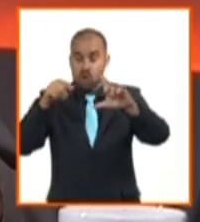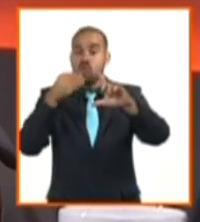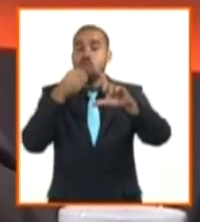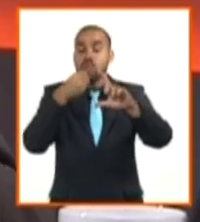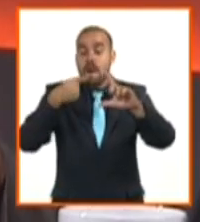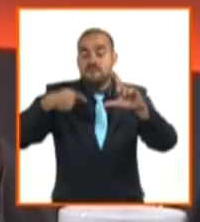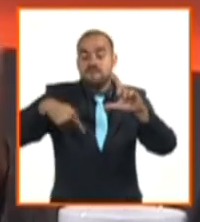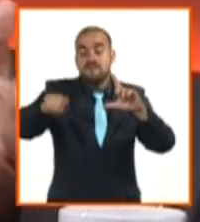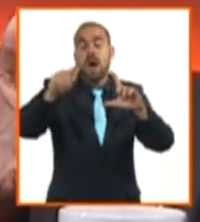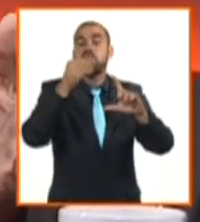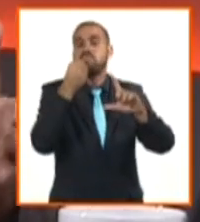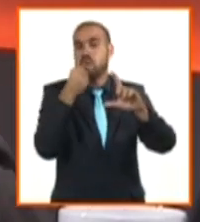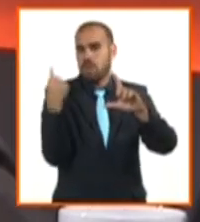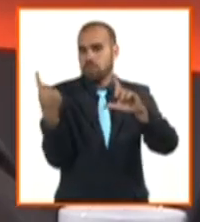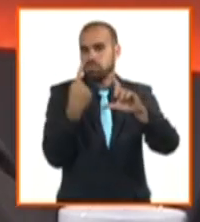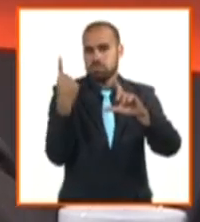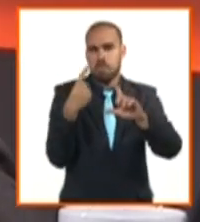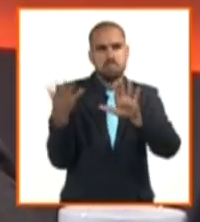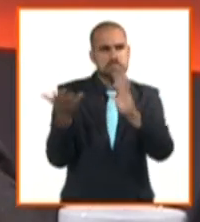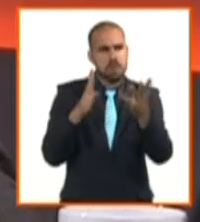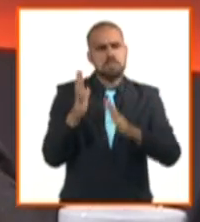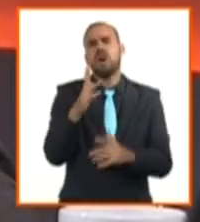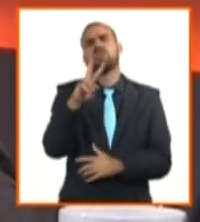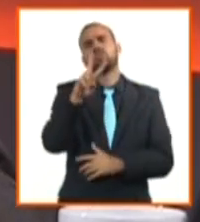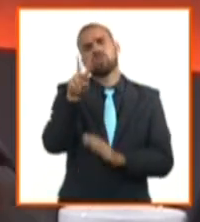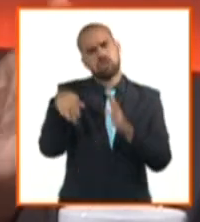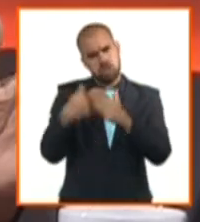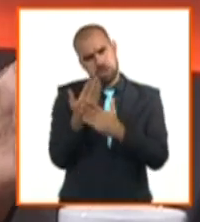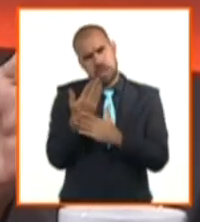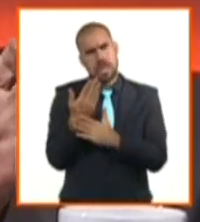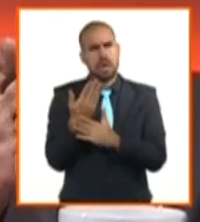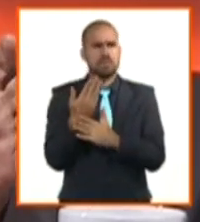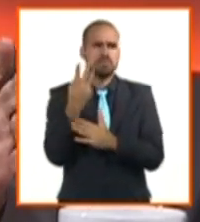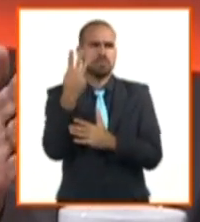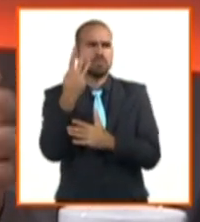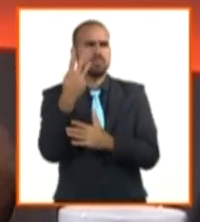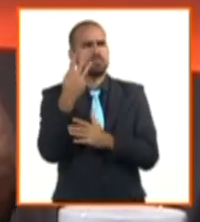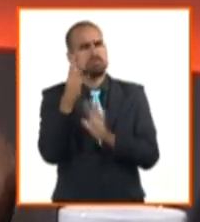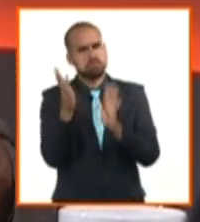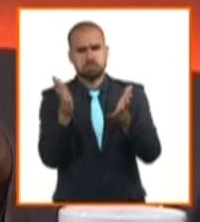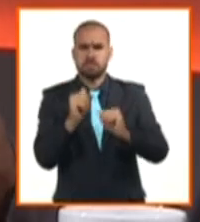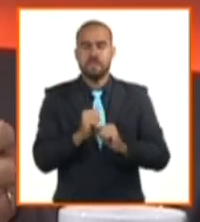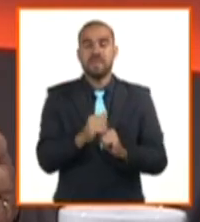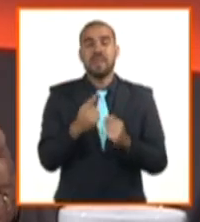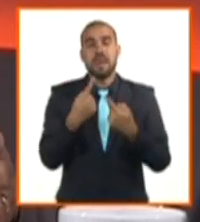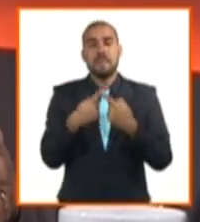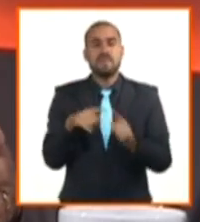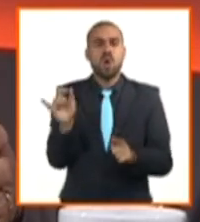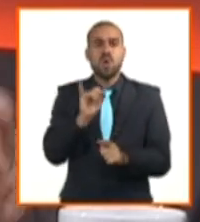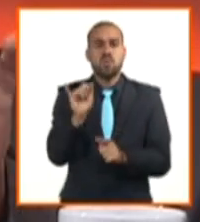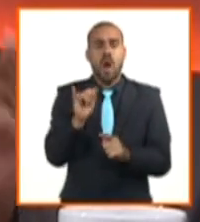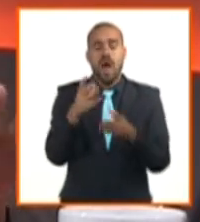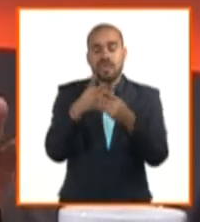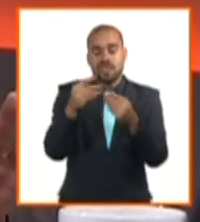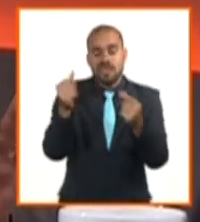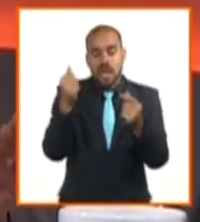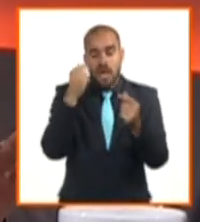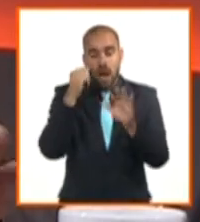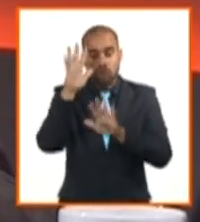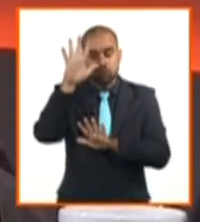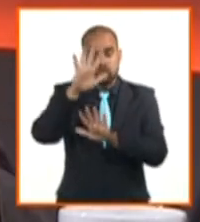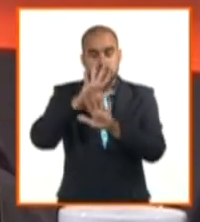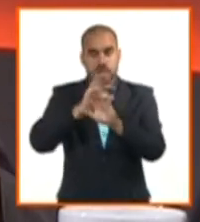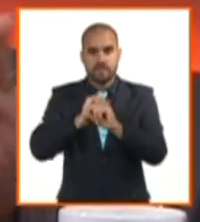en 48 o 36 horas pero que está cerca de tierra y por eso lo adelantó y empiezan a hacer